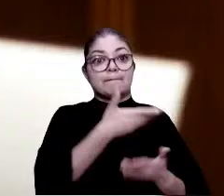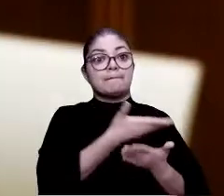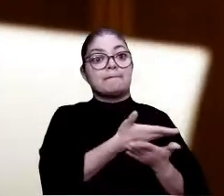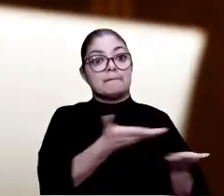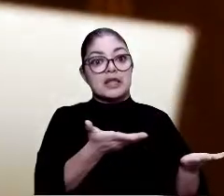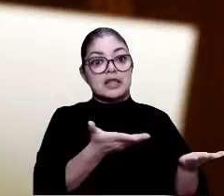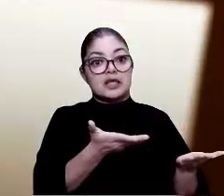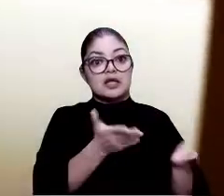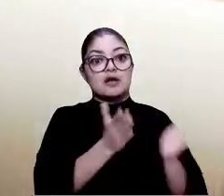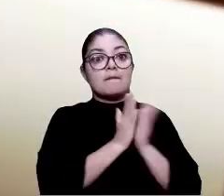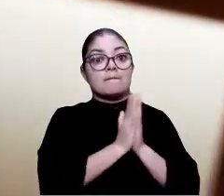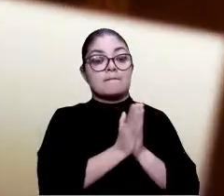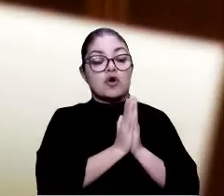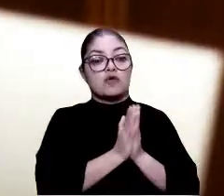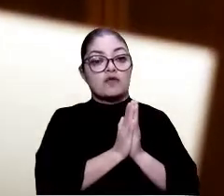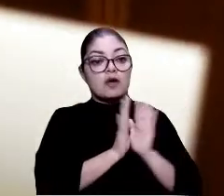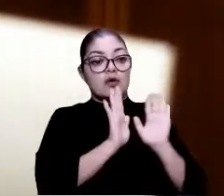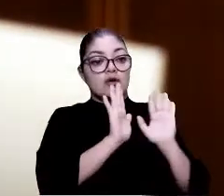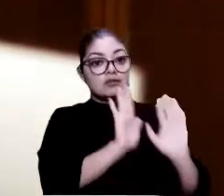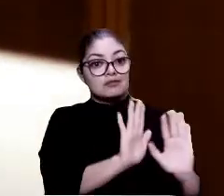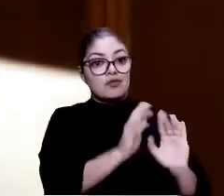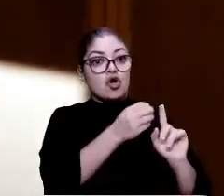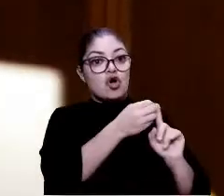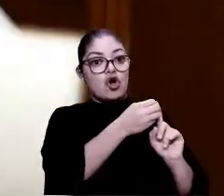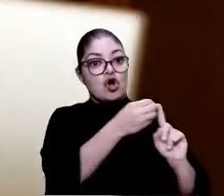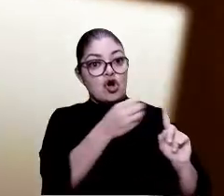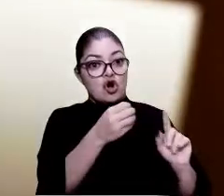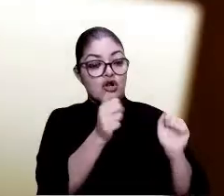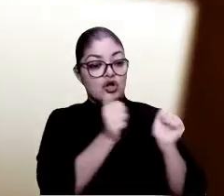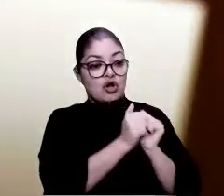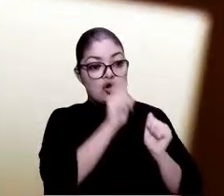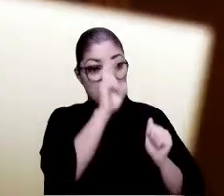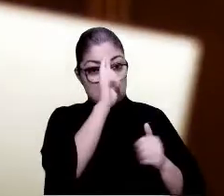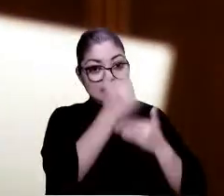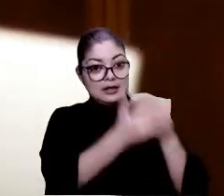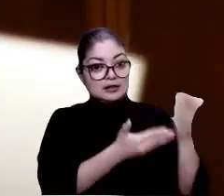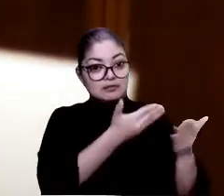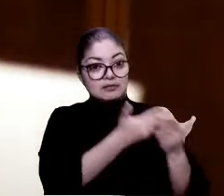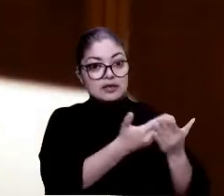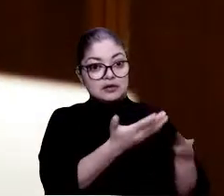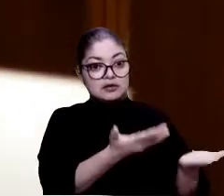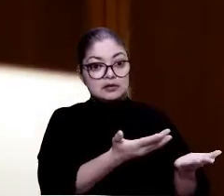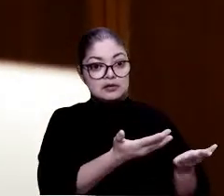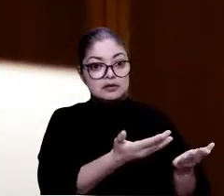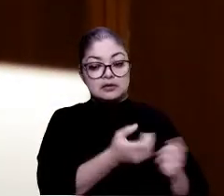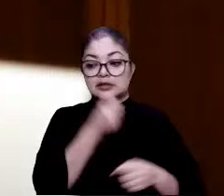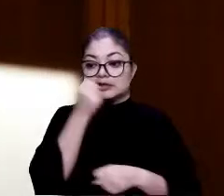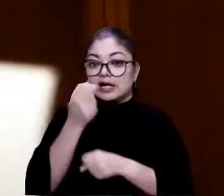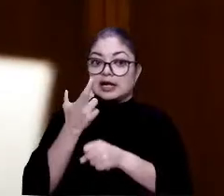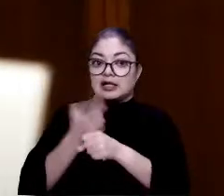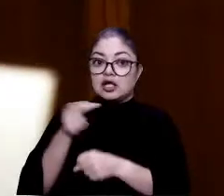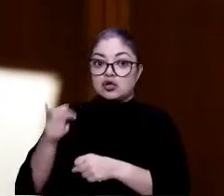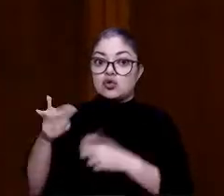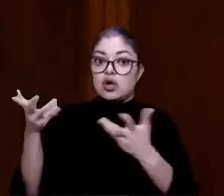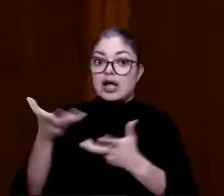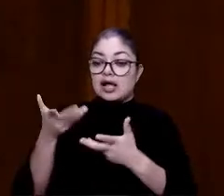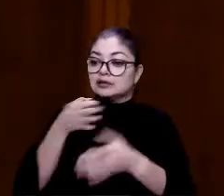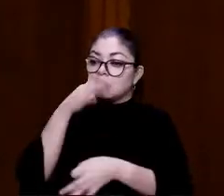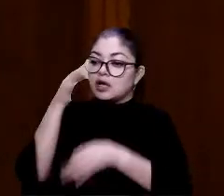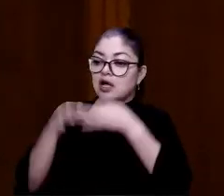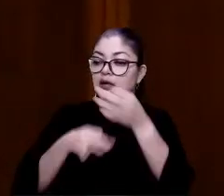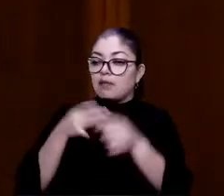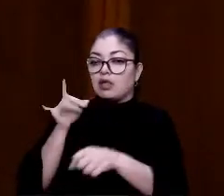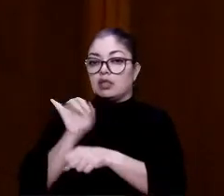pedirles nos conduzcamos con orden y con respeto. Secretaria, usted ha hecho una campaña